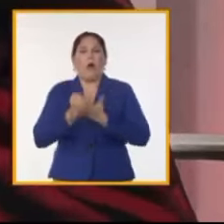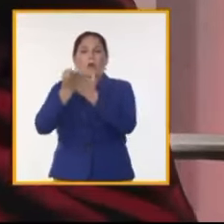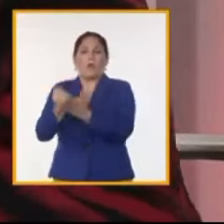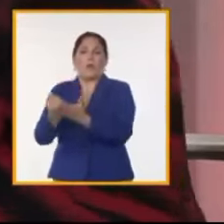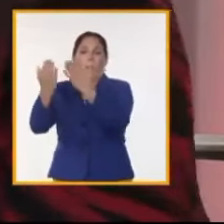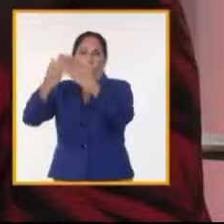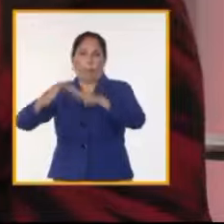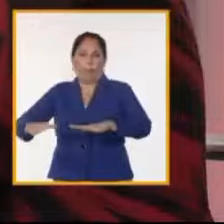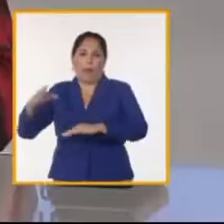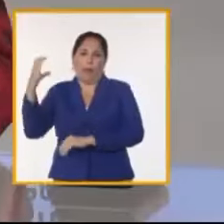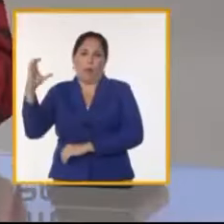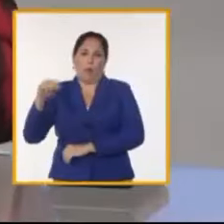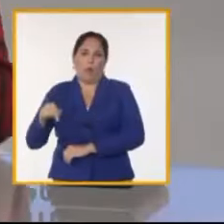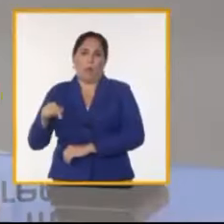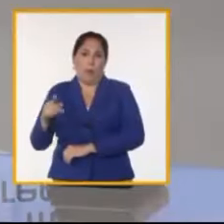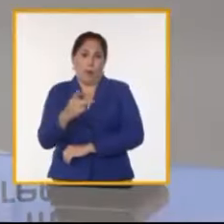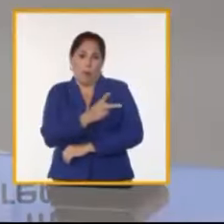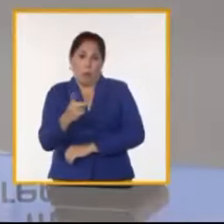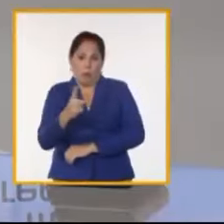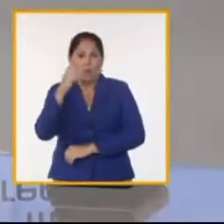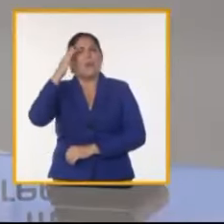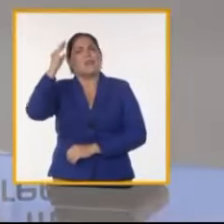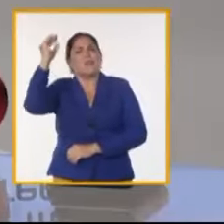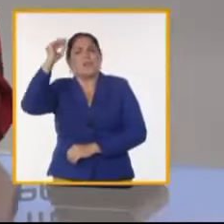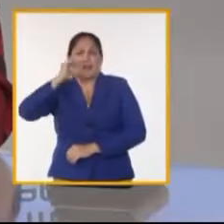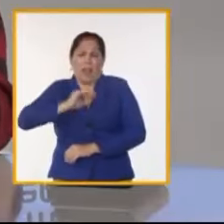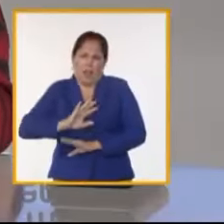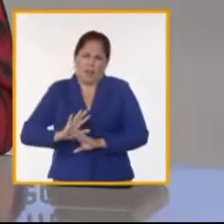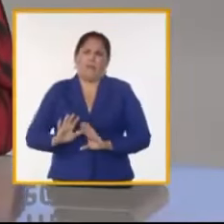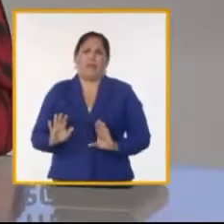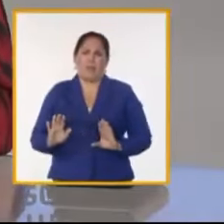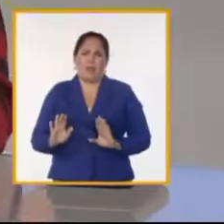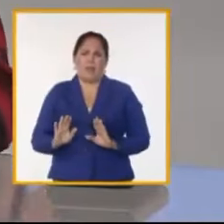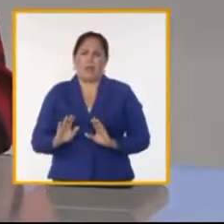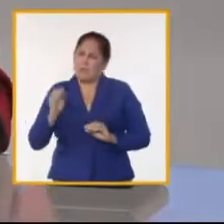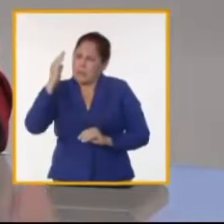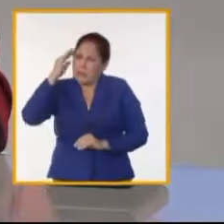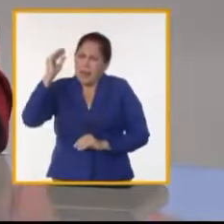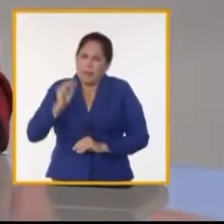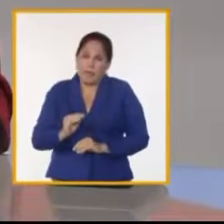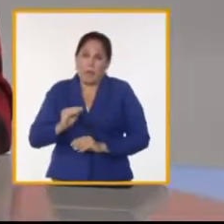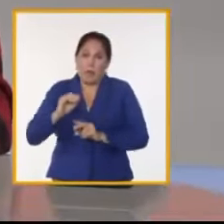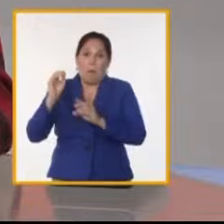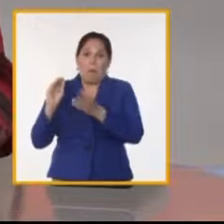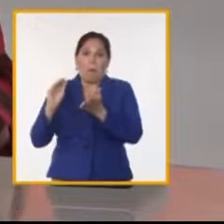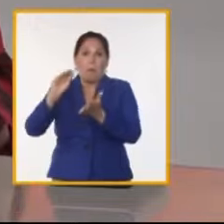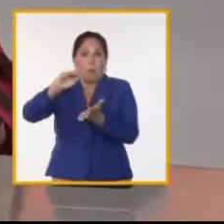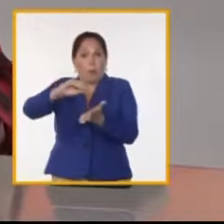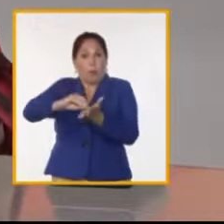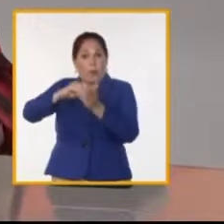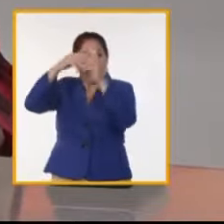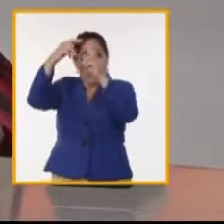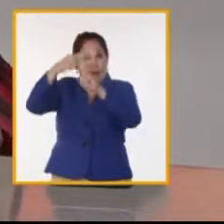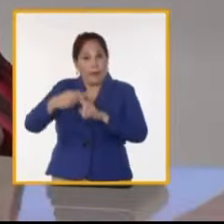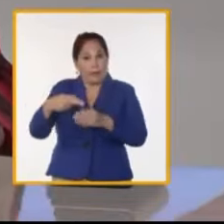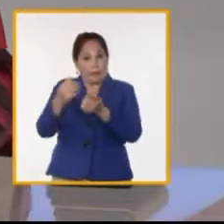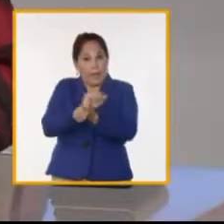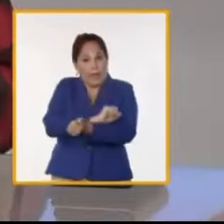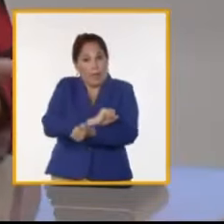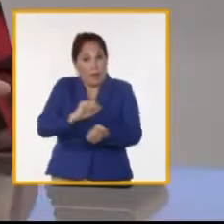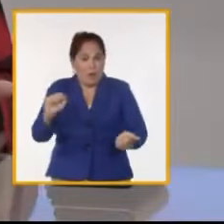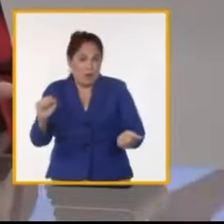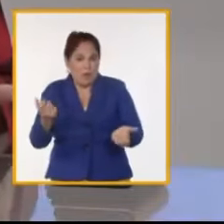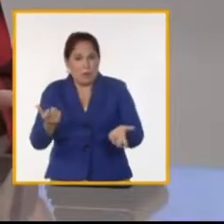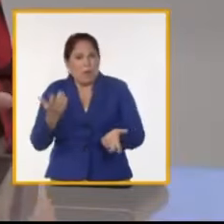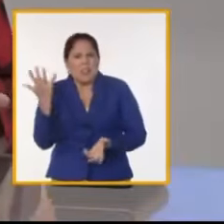sabían obviamente las consecuencias para Cuba de estar incluida hoy o sea de qué inversión extranjera podemos